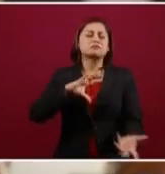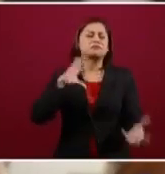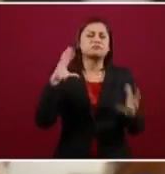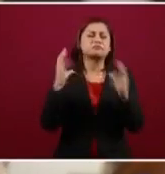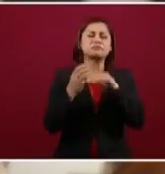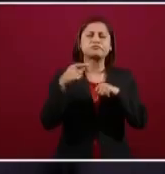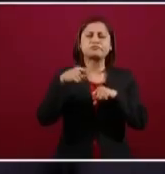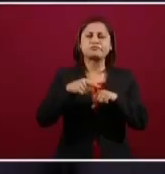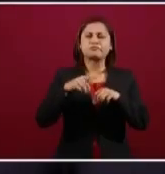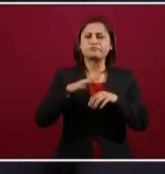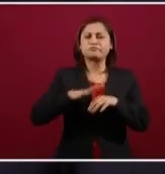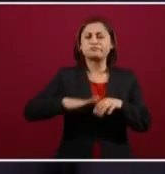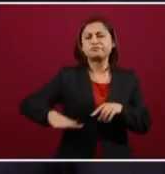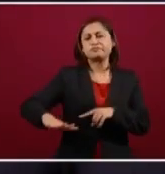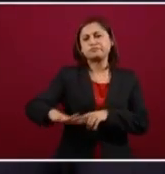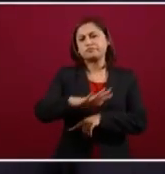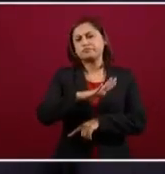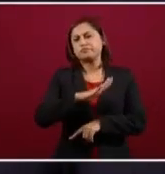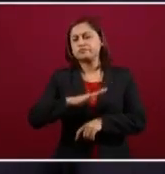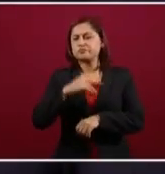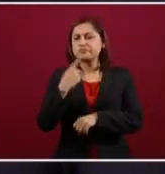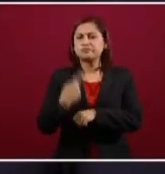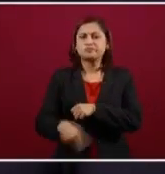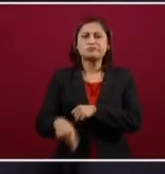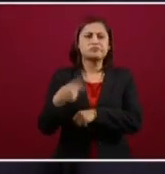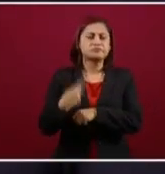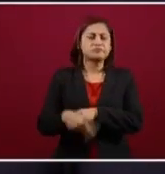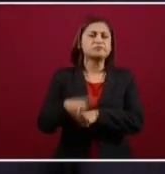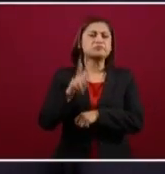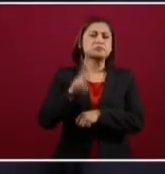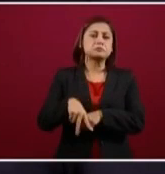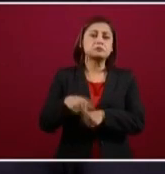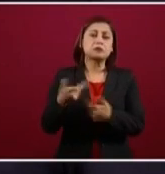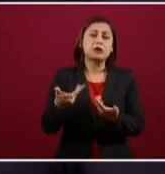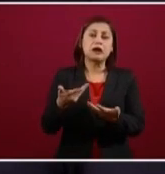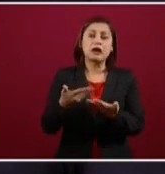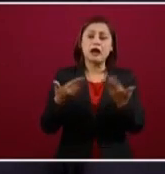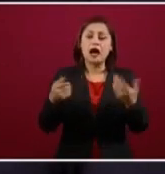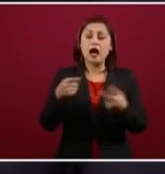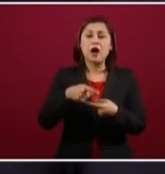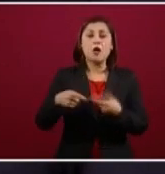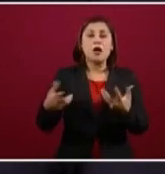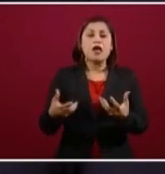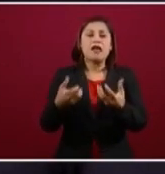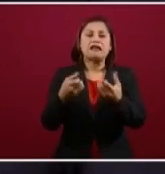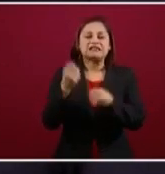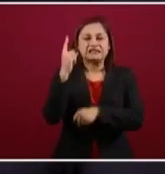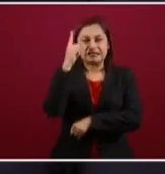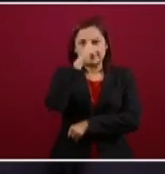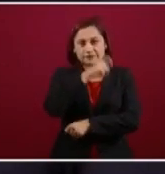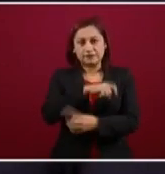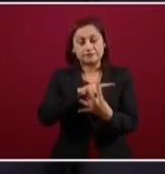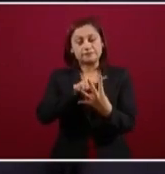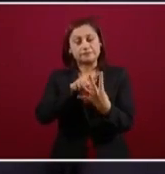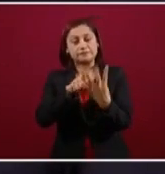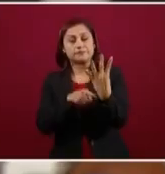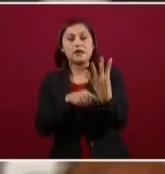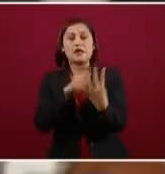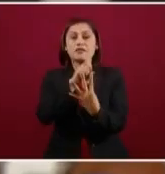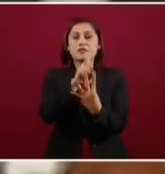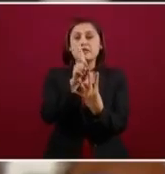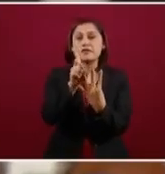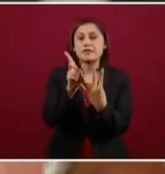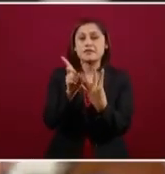crisis en el tejido que en muchos lugares es irrecuperable. Esta estrategia cuádruple D no terminaría allí